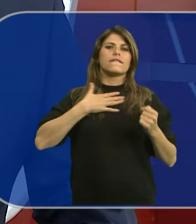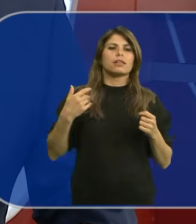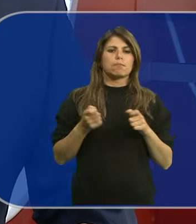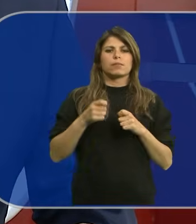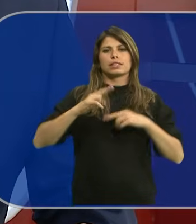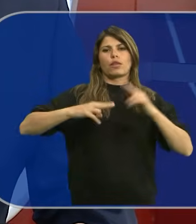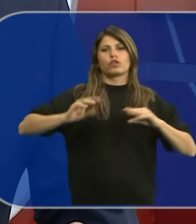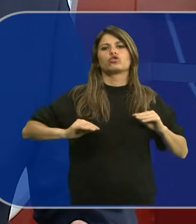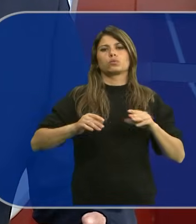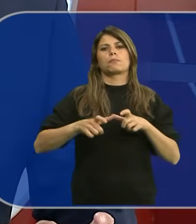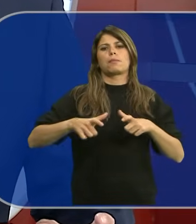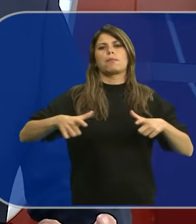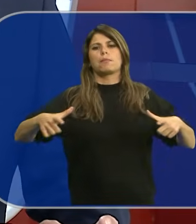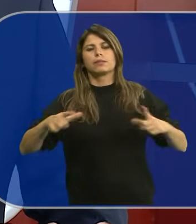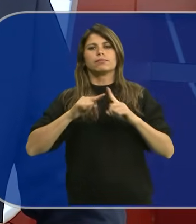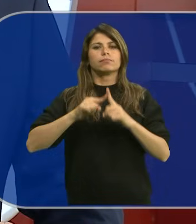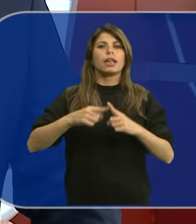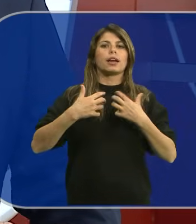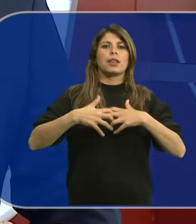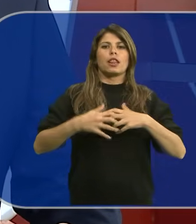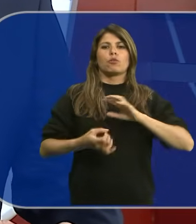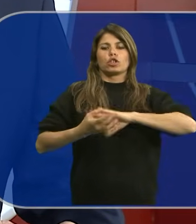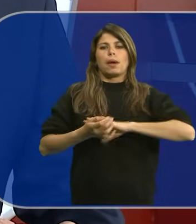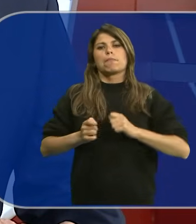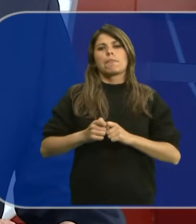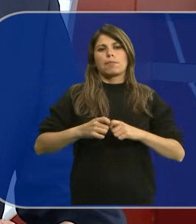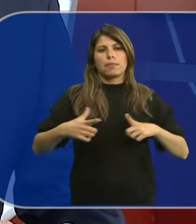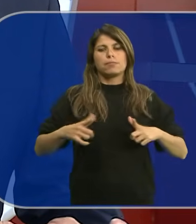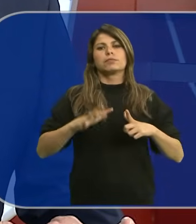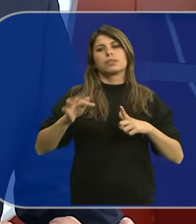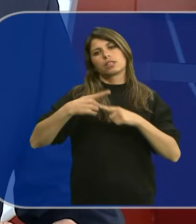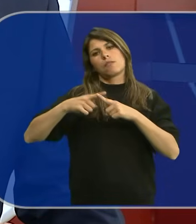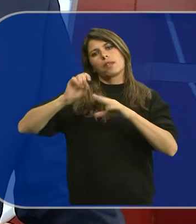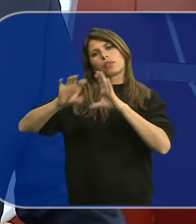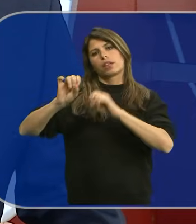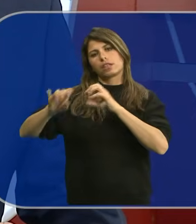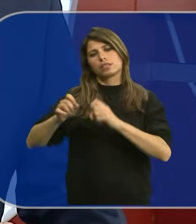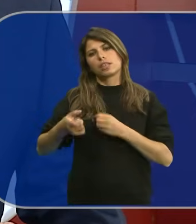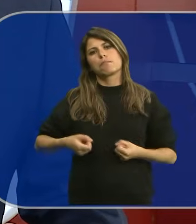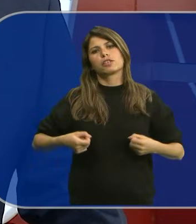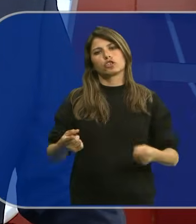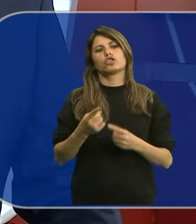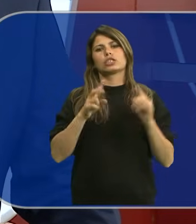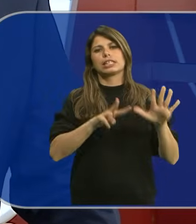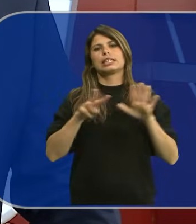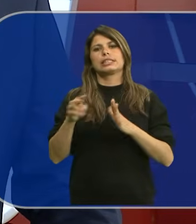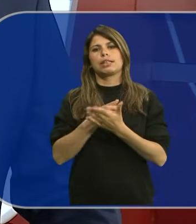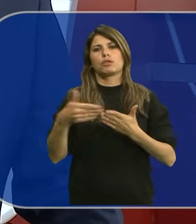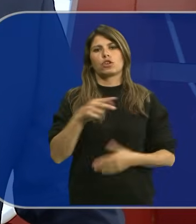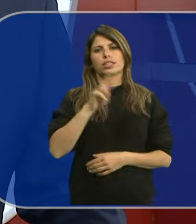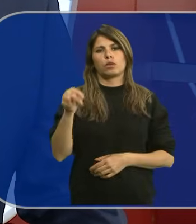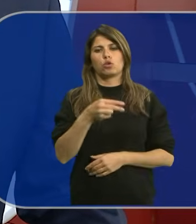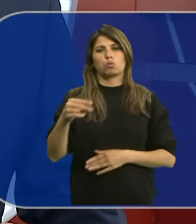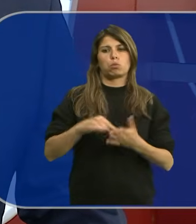sus instalaciones para incrementar su capacidad productiva y de almacenaje con una inversión de cerca de 77 millones de euros. Uno